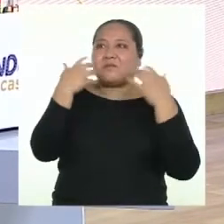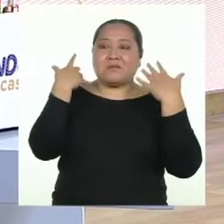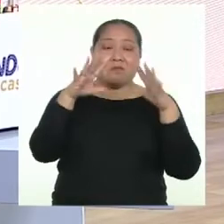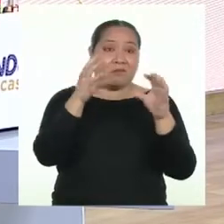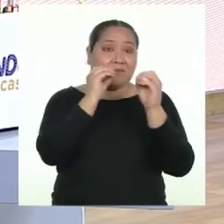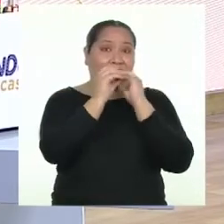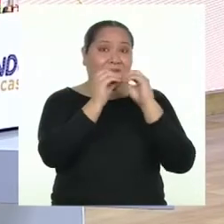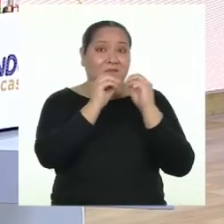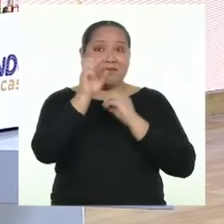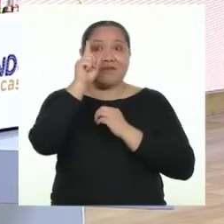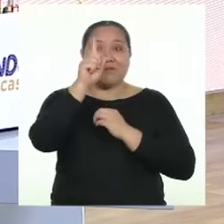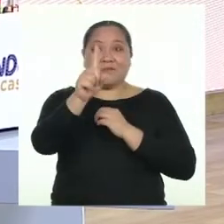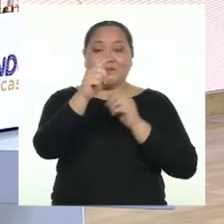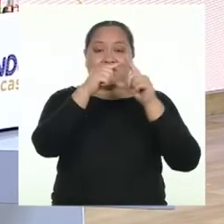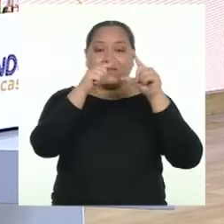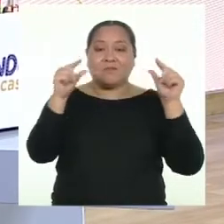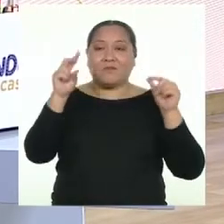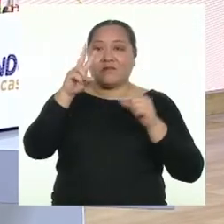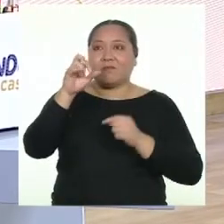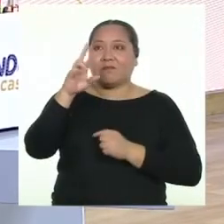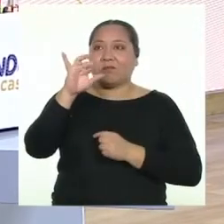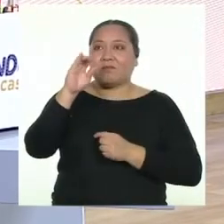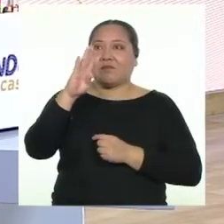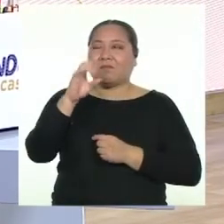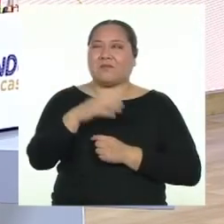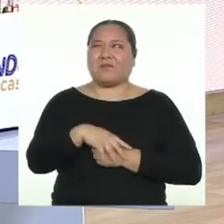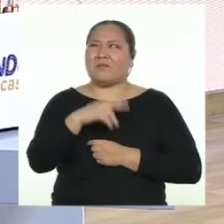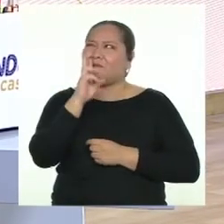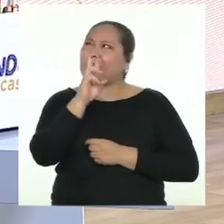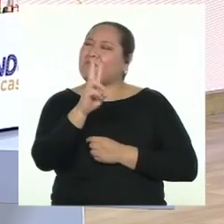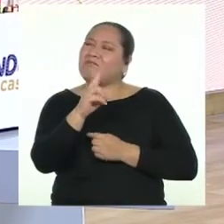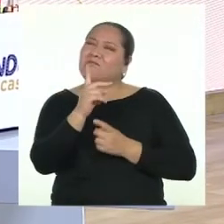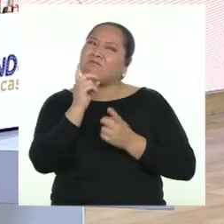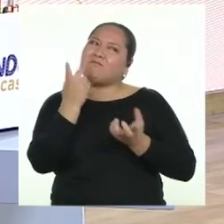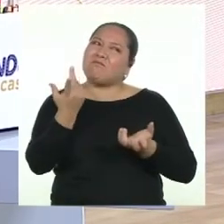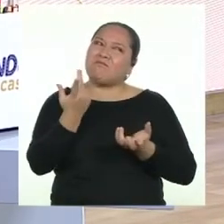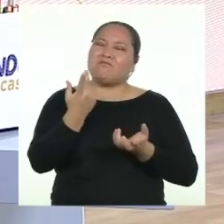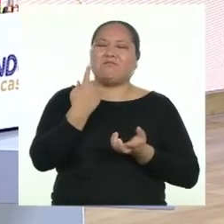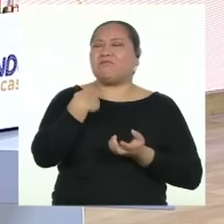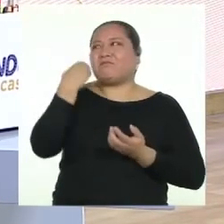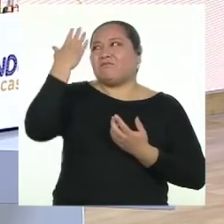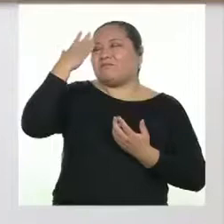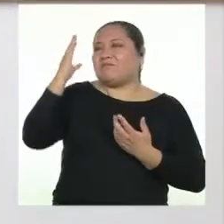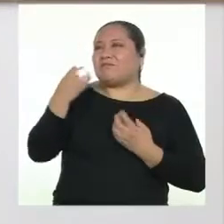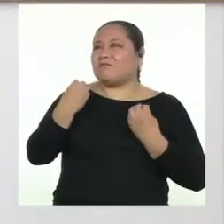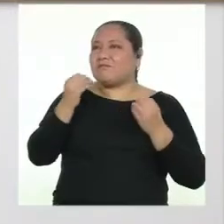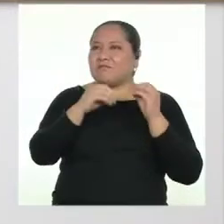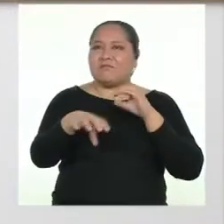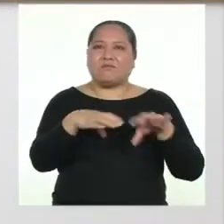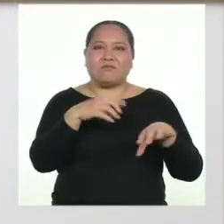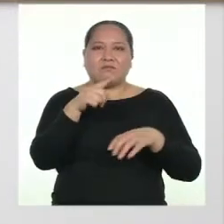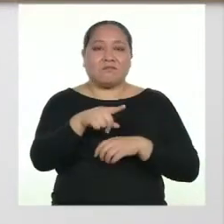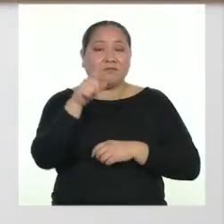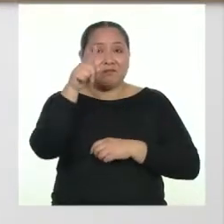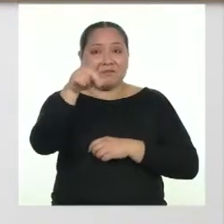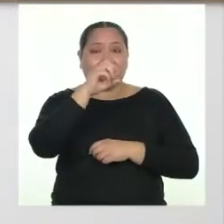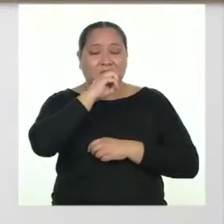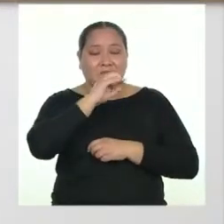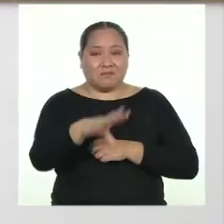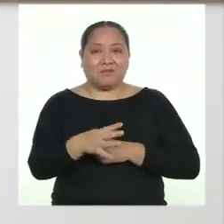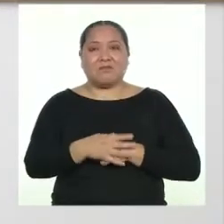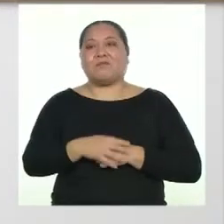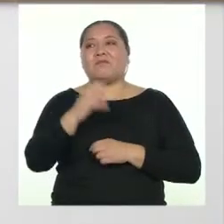resolver ecuaciones con una sola variable, pero cuando hay dos, como en estos casos, no sé bien cómo hacerlo. En lo que acabas de